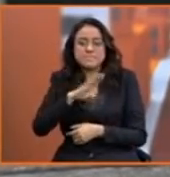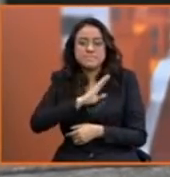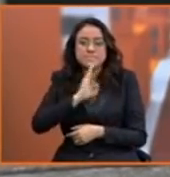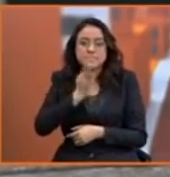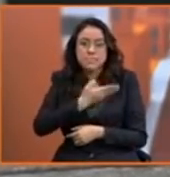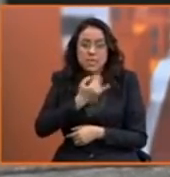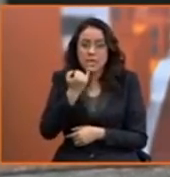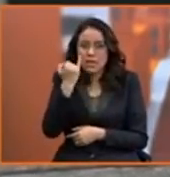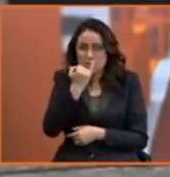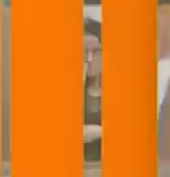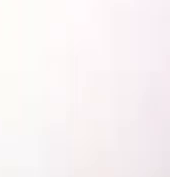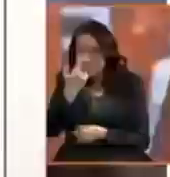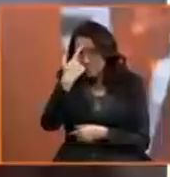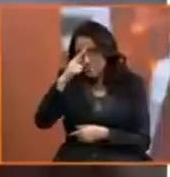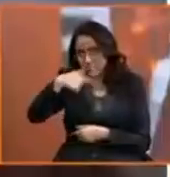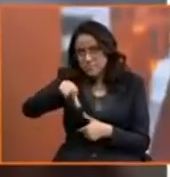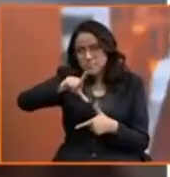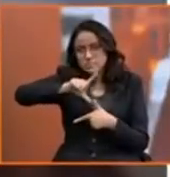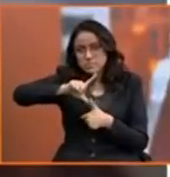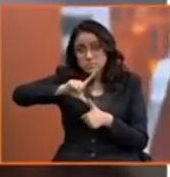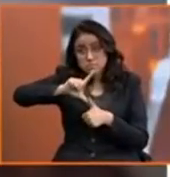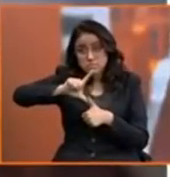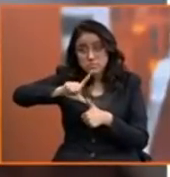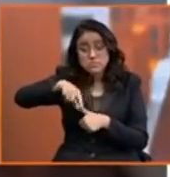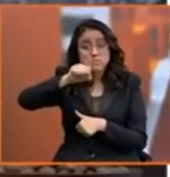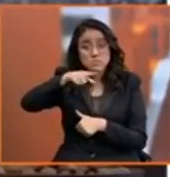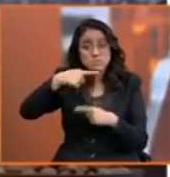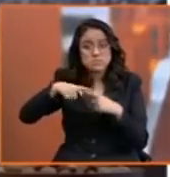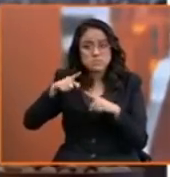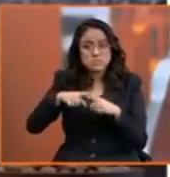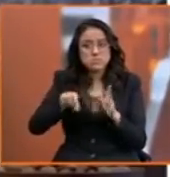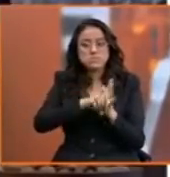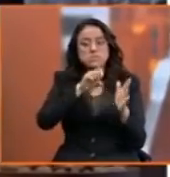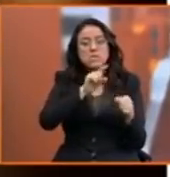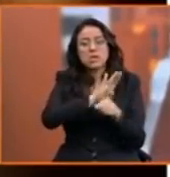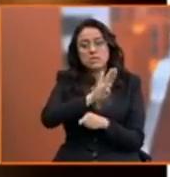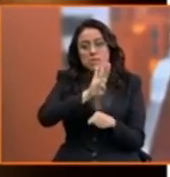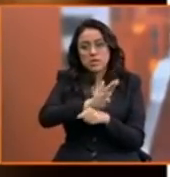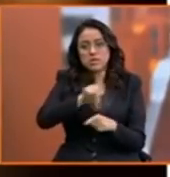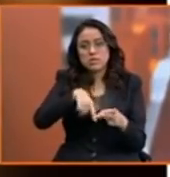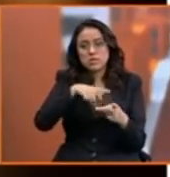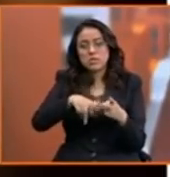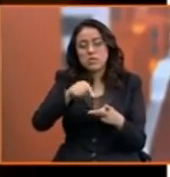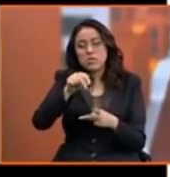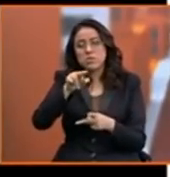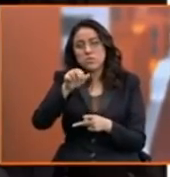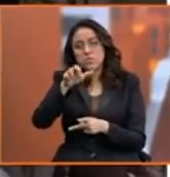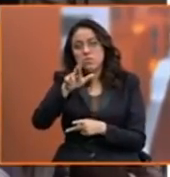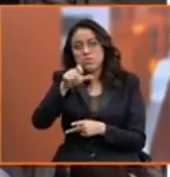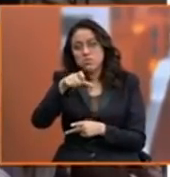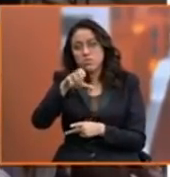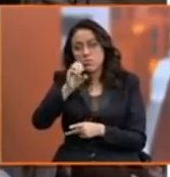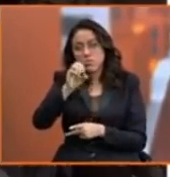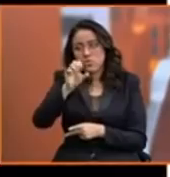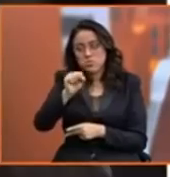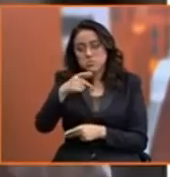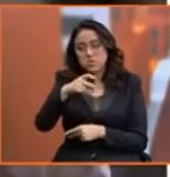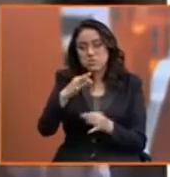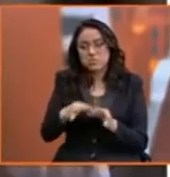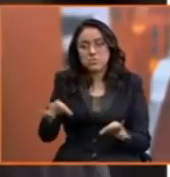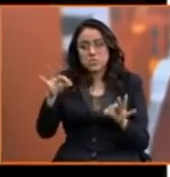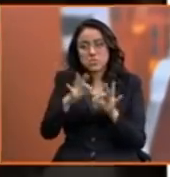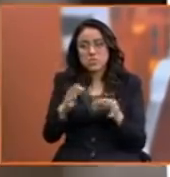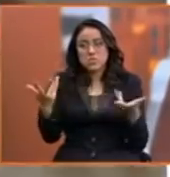tipo de historias para Latinoamérica. Ya este tipo de historia la han hecho los brasileños, la han hecho los turcos, y esta es como una apuesta muy grande